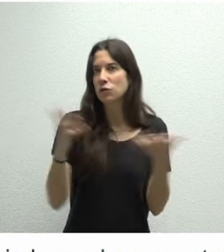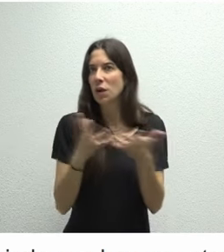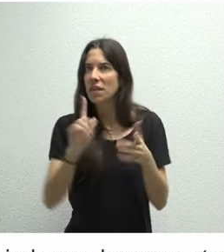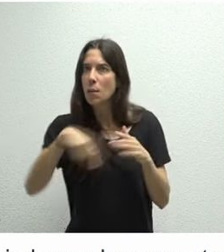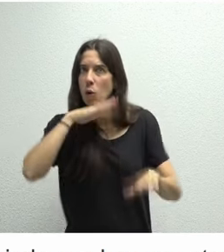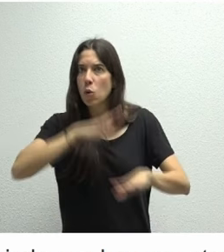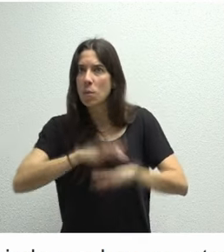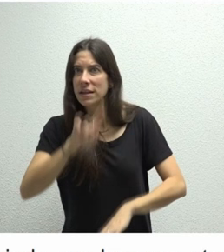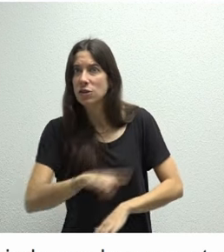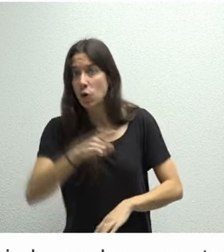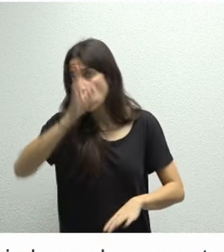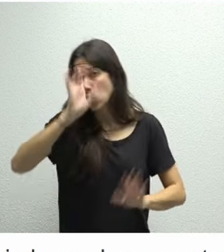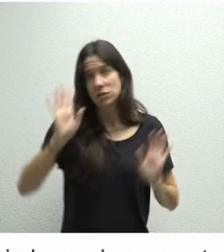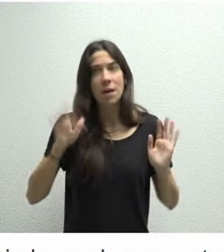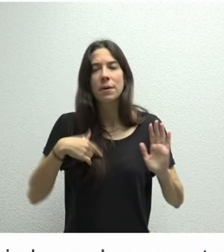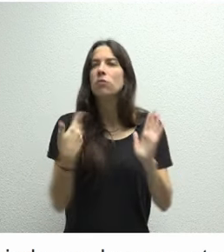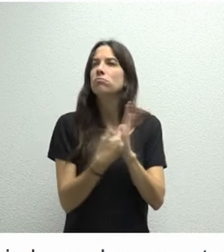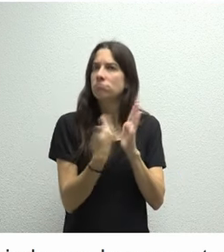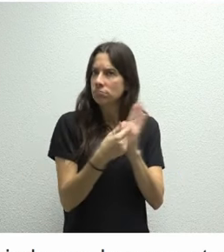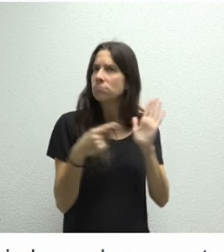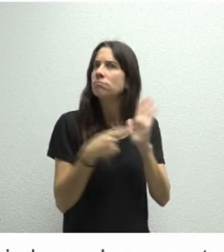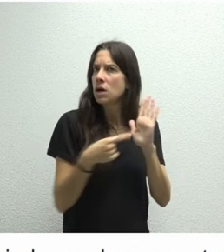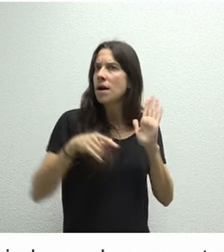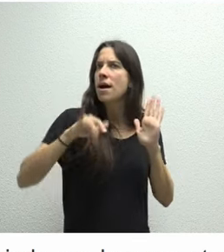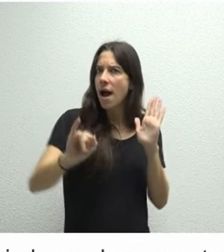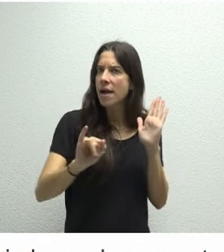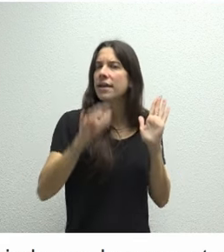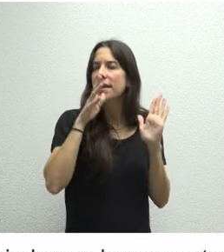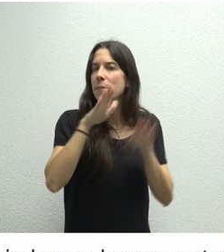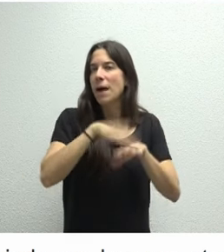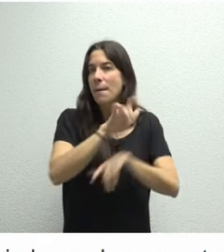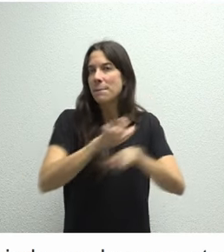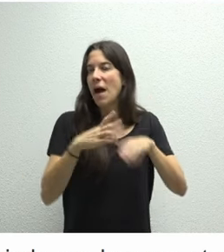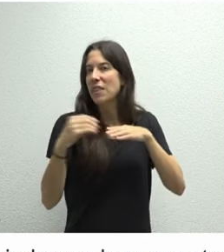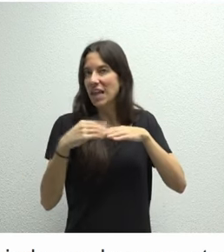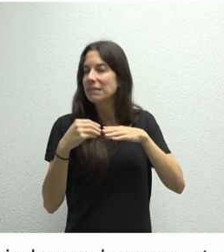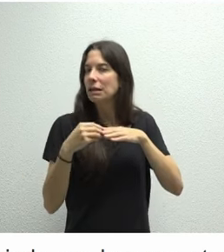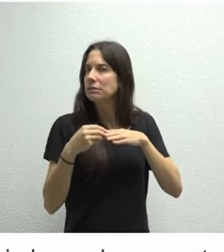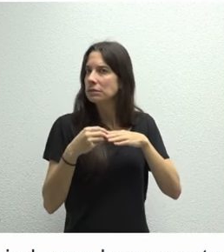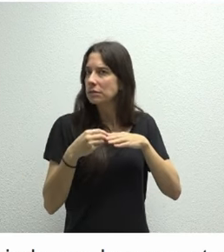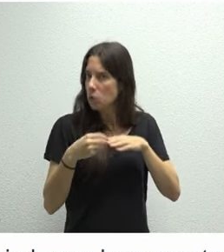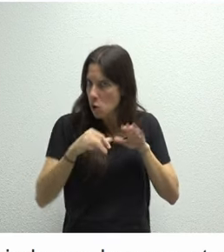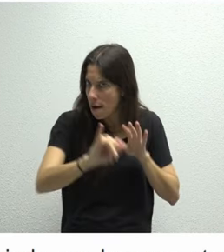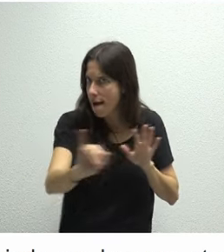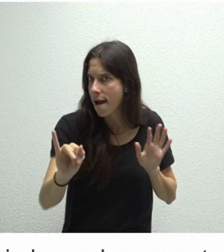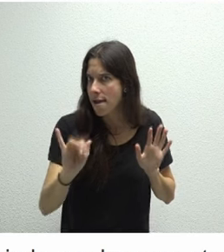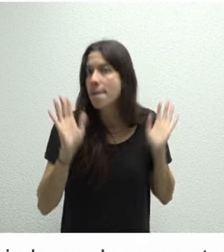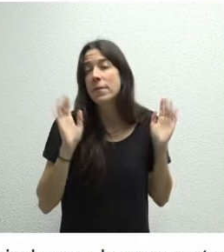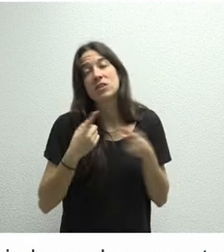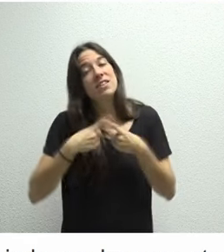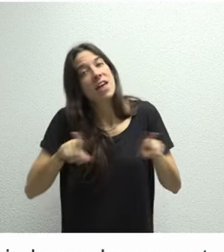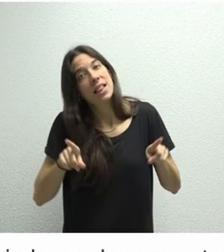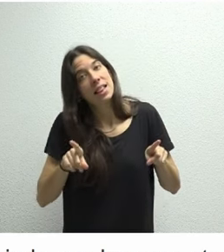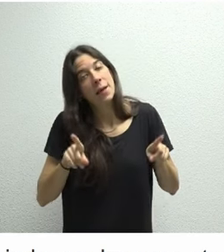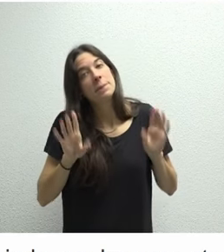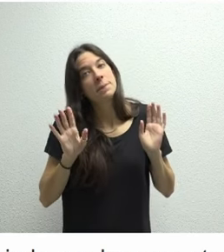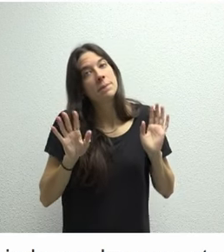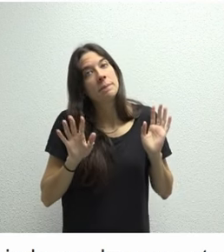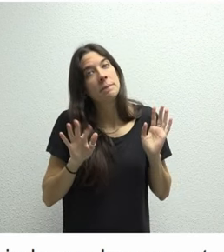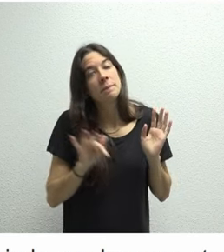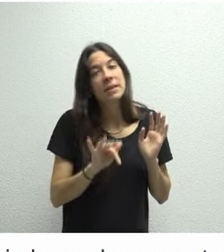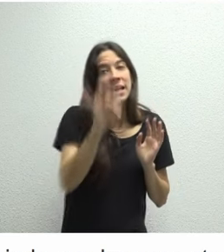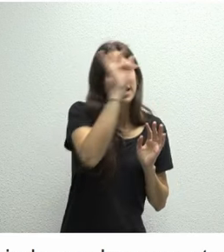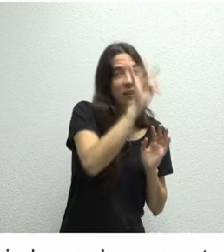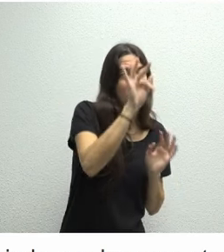cumple pero reflejada está y en los pacientes aparece otra cosa es el el El que